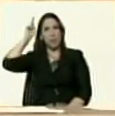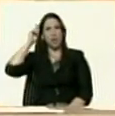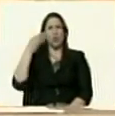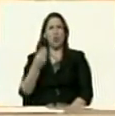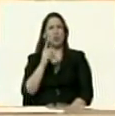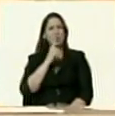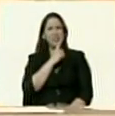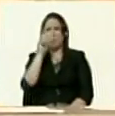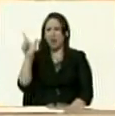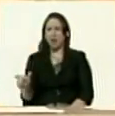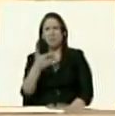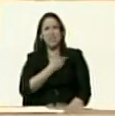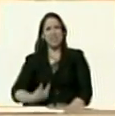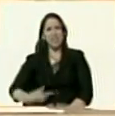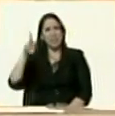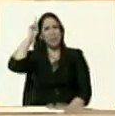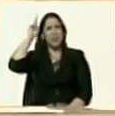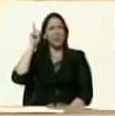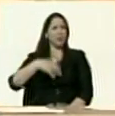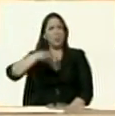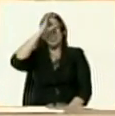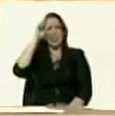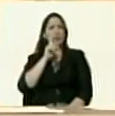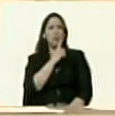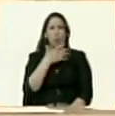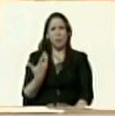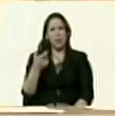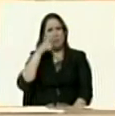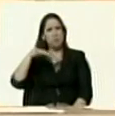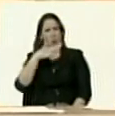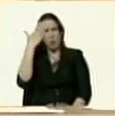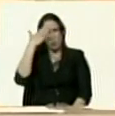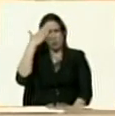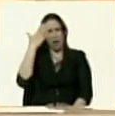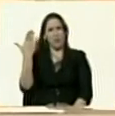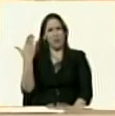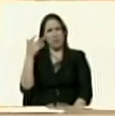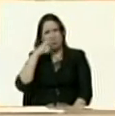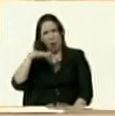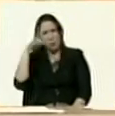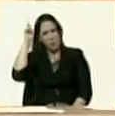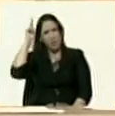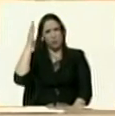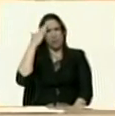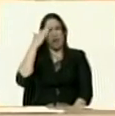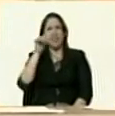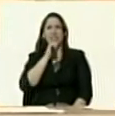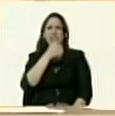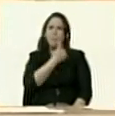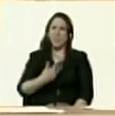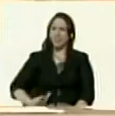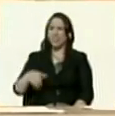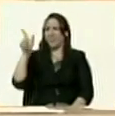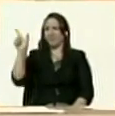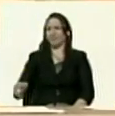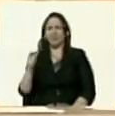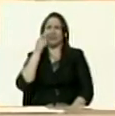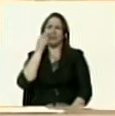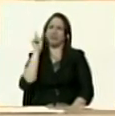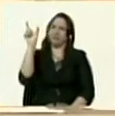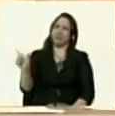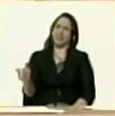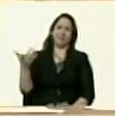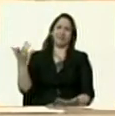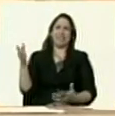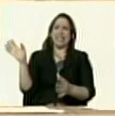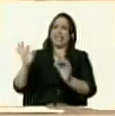él? No me sé ni el nombre, y no sé si el pueblo de Perú sabe quién es su presidente. Ese señor, pues, el presidente del Perú, que nadie